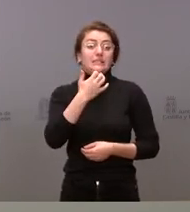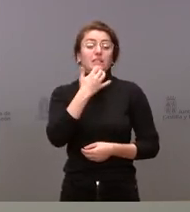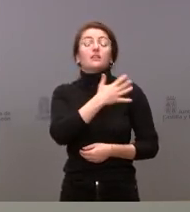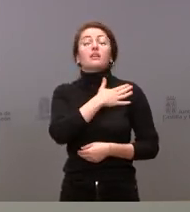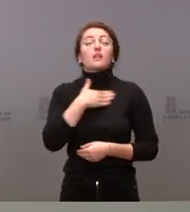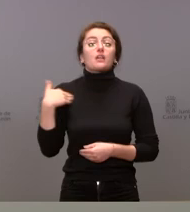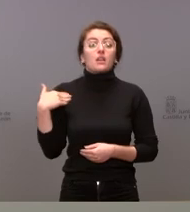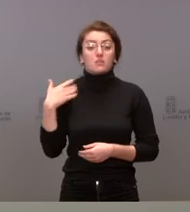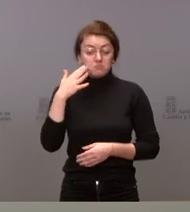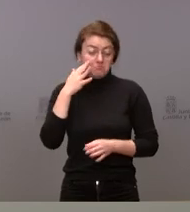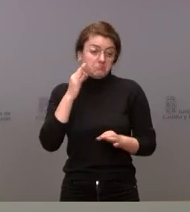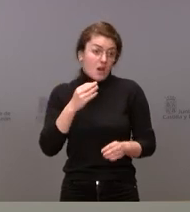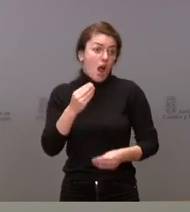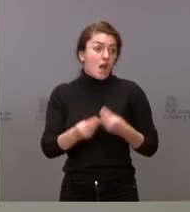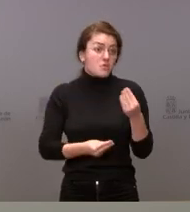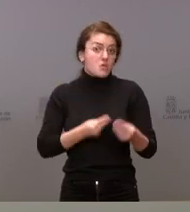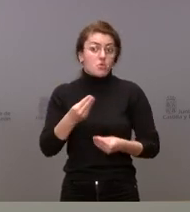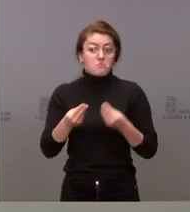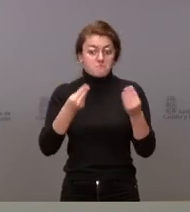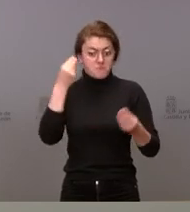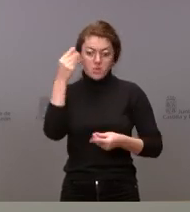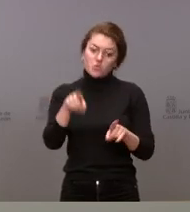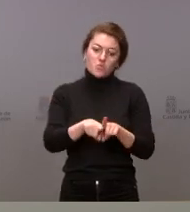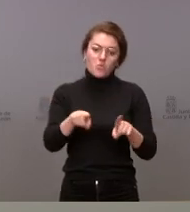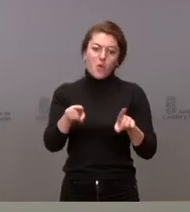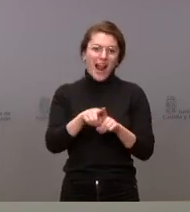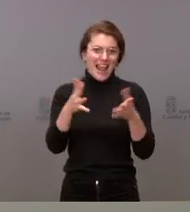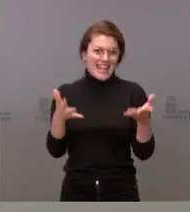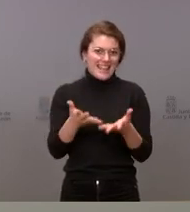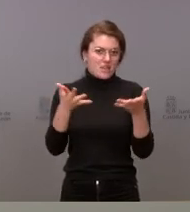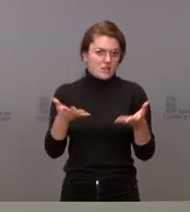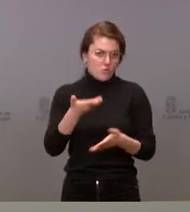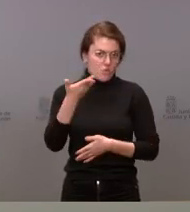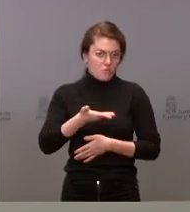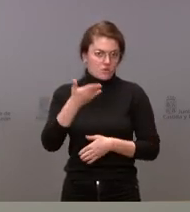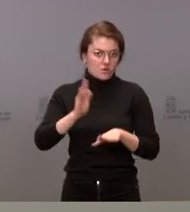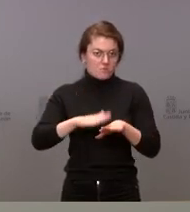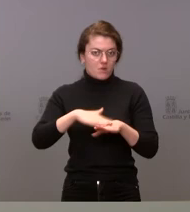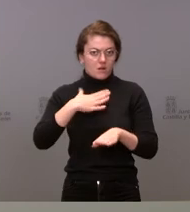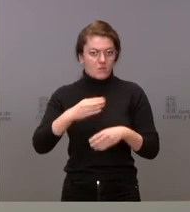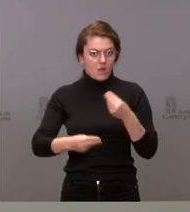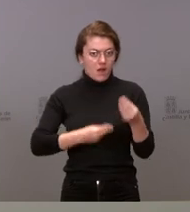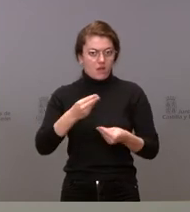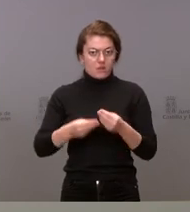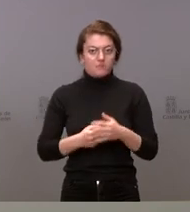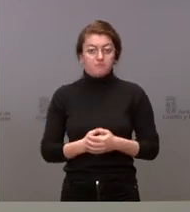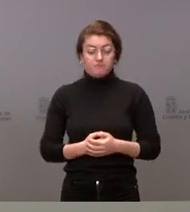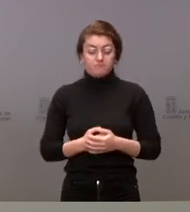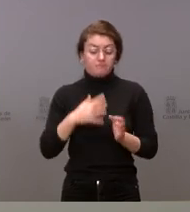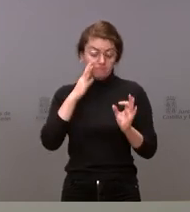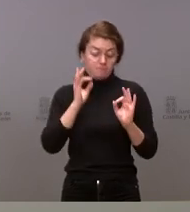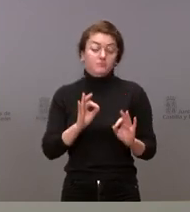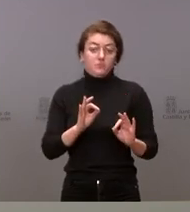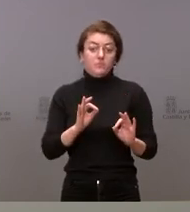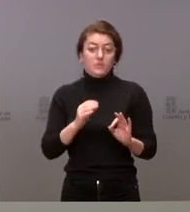hacerlo pues yo creo que tiene un incentivo importante para poderlo hacer evidentemente yo entiendo y